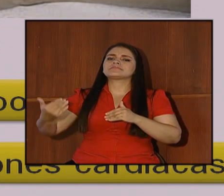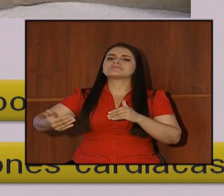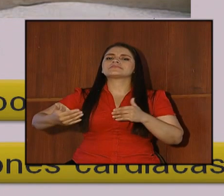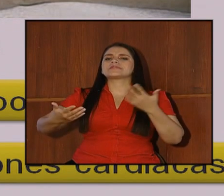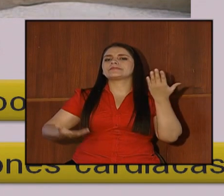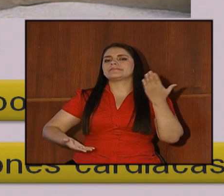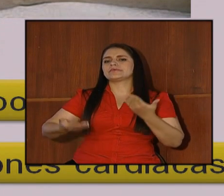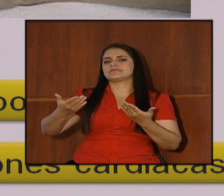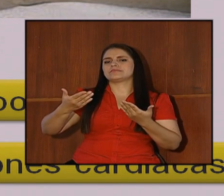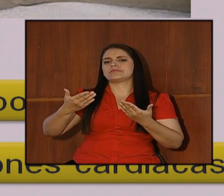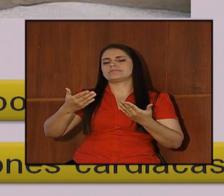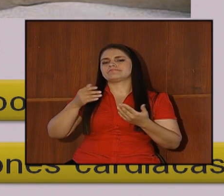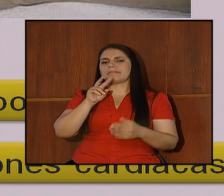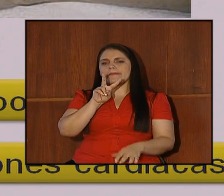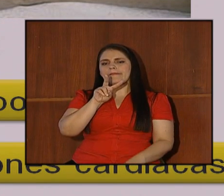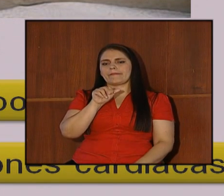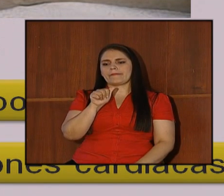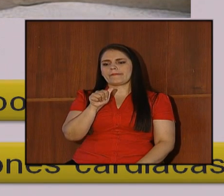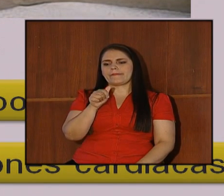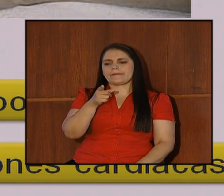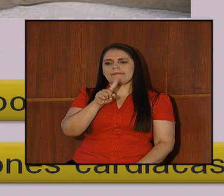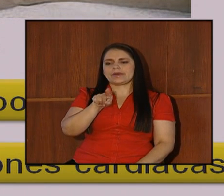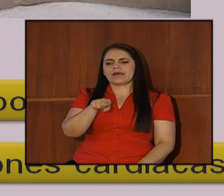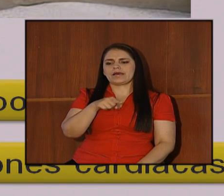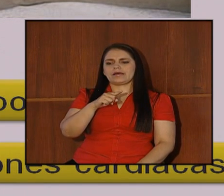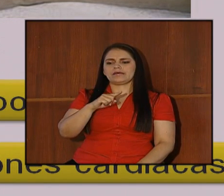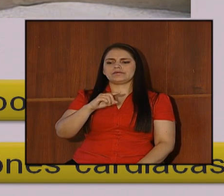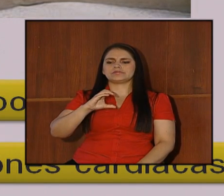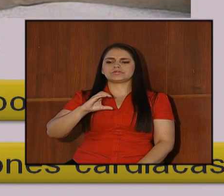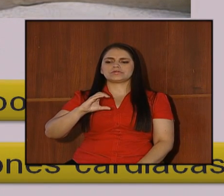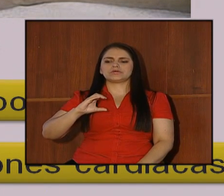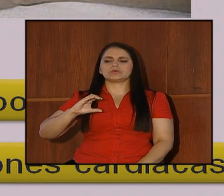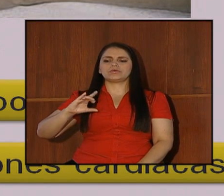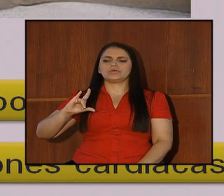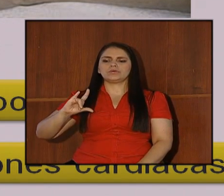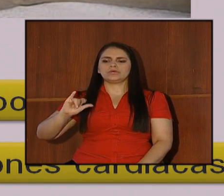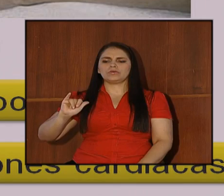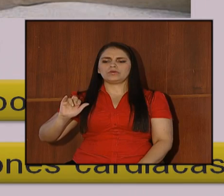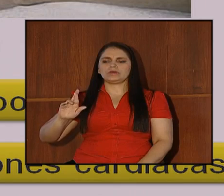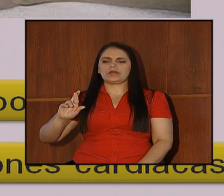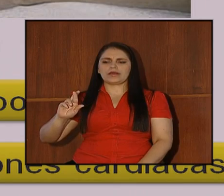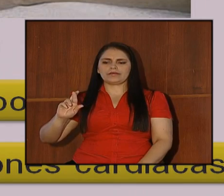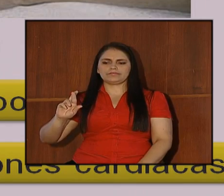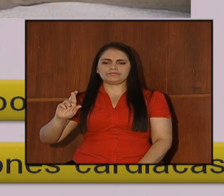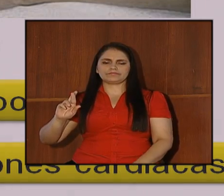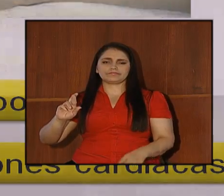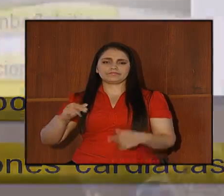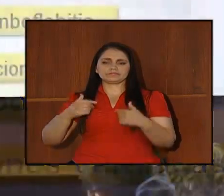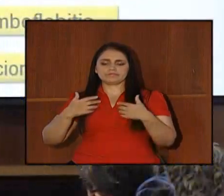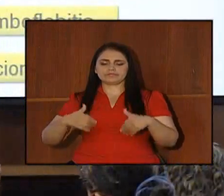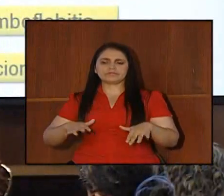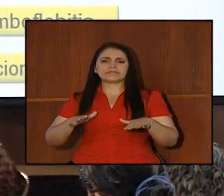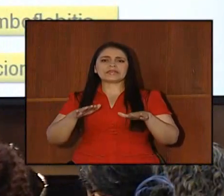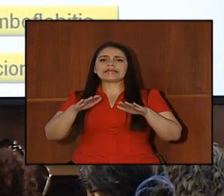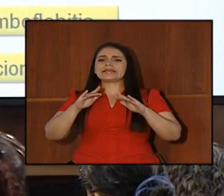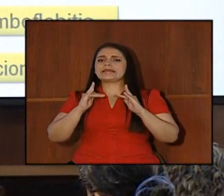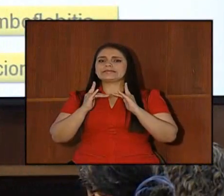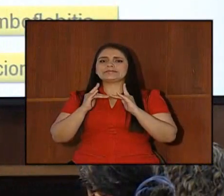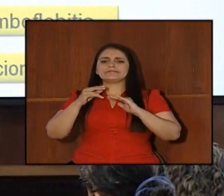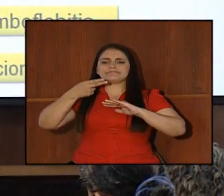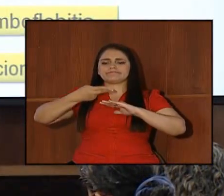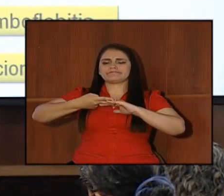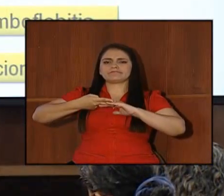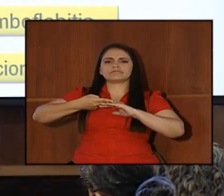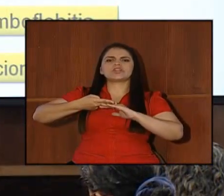el área vascular, ¿sí? A veces los doctores dicen, uy, el paciente está muy quietecito, es mejor